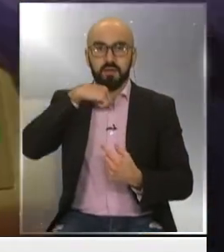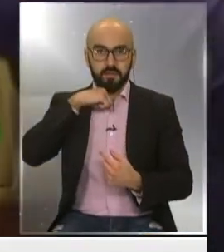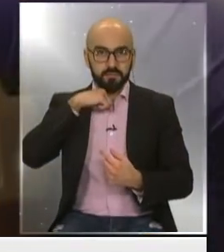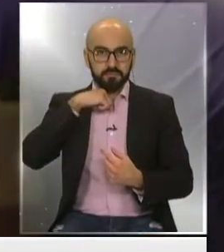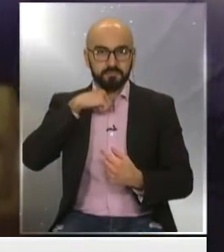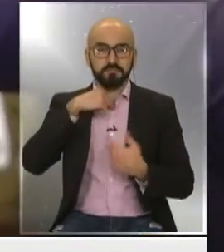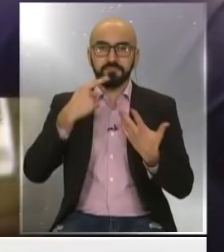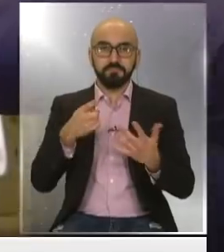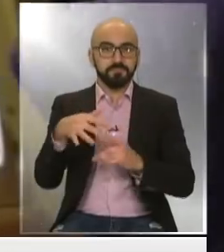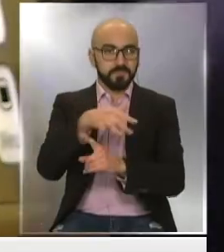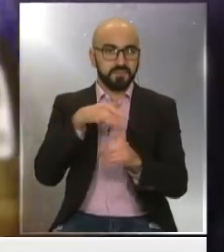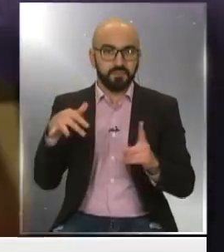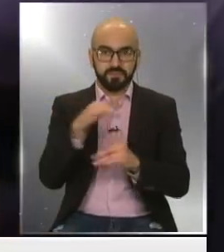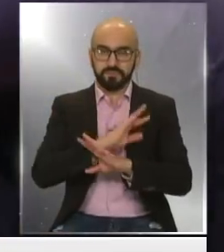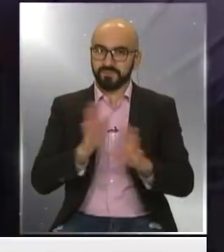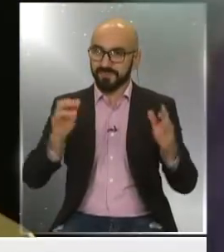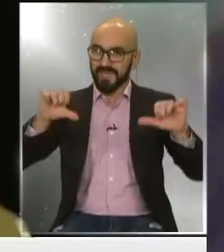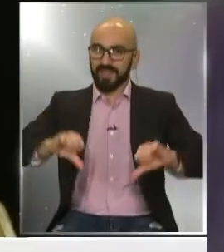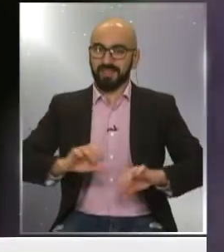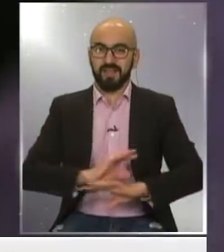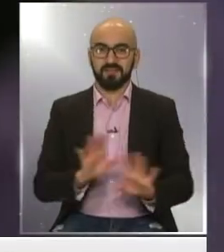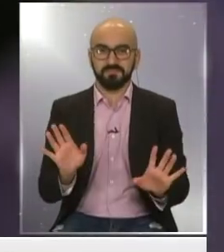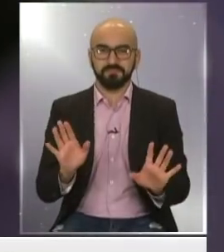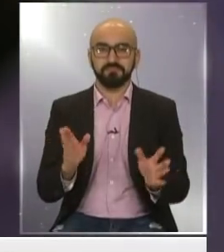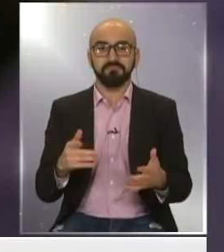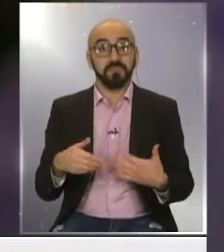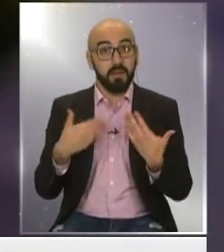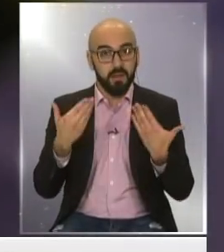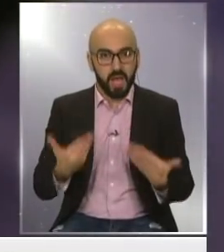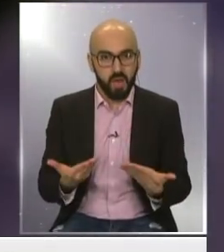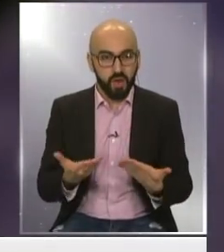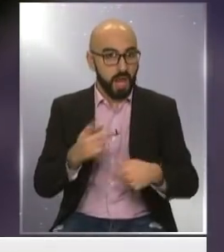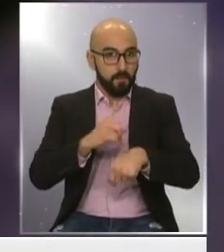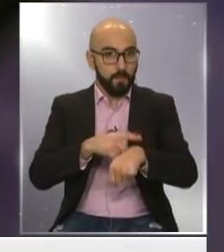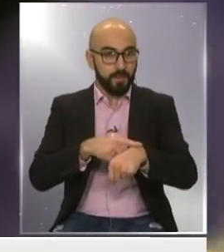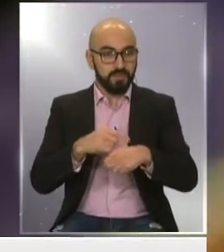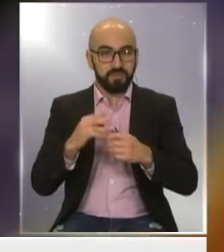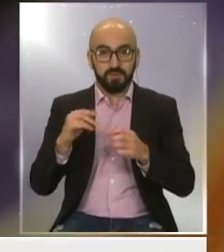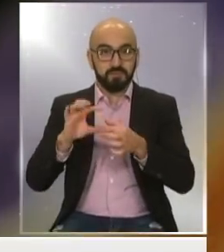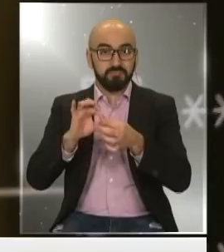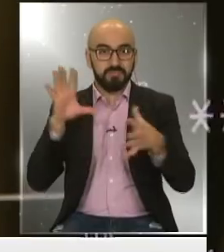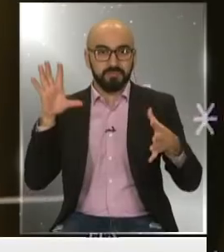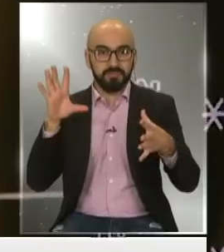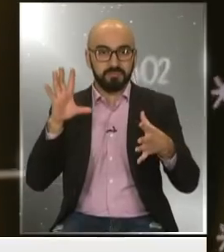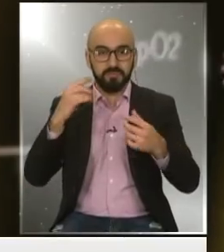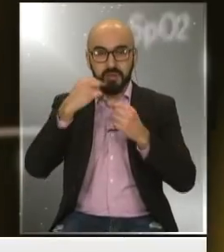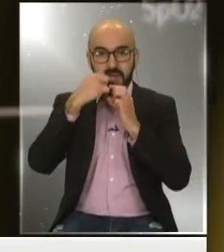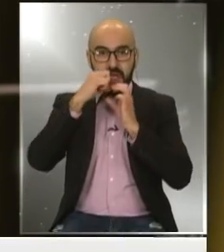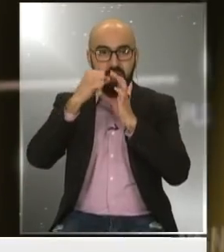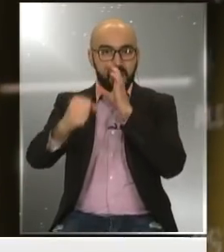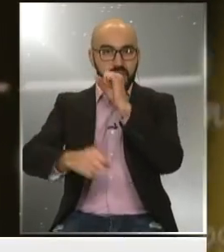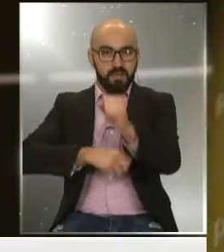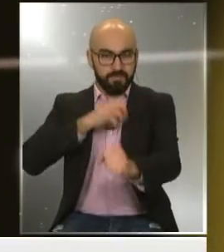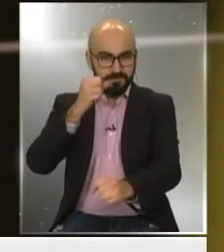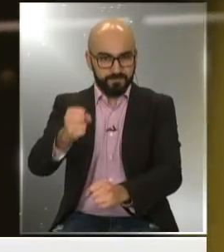situación es crítica. Llega ahora el momento de desconectarlo.